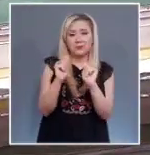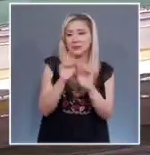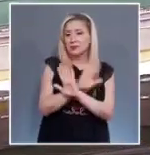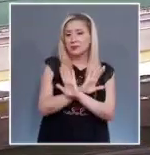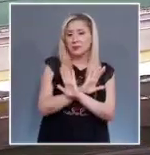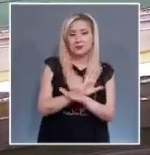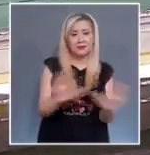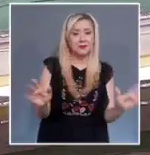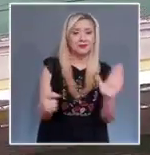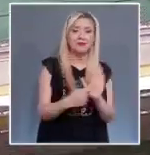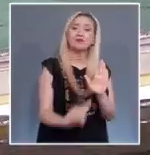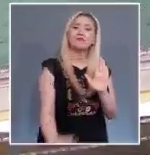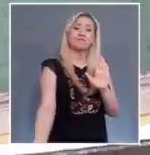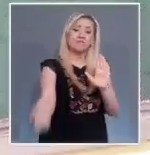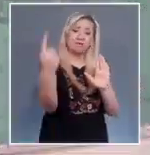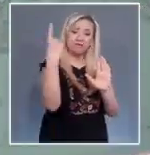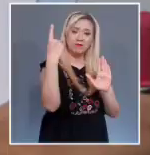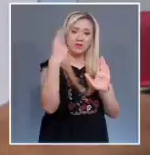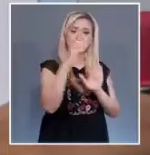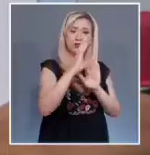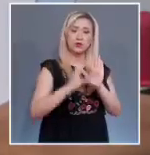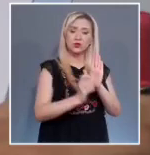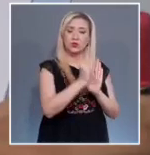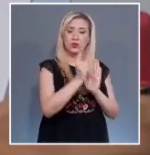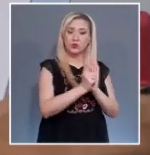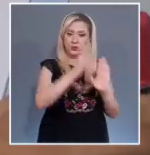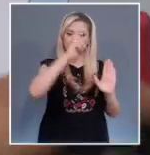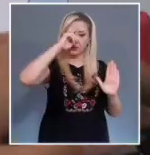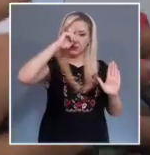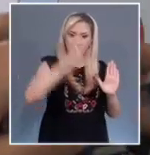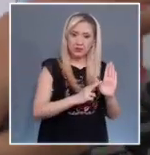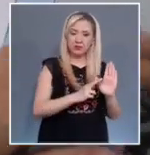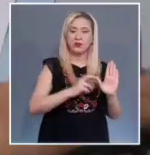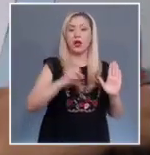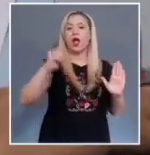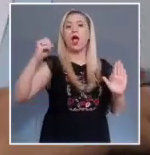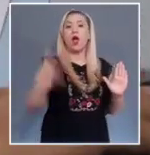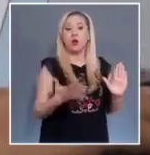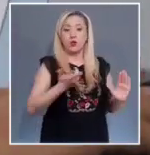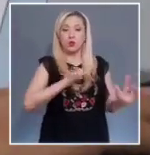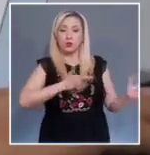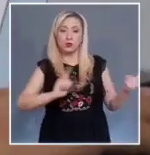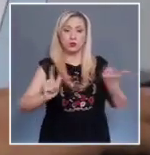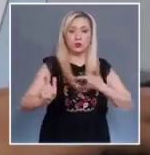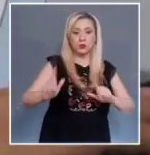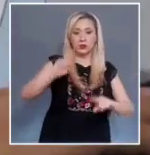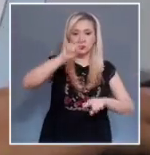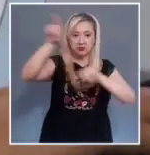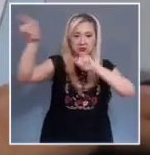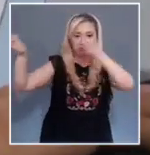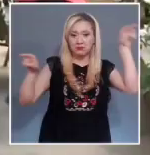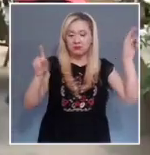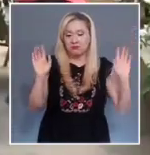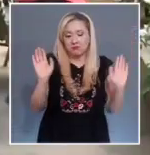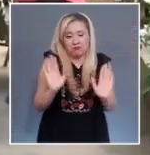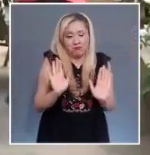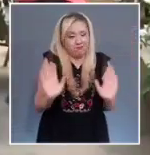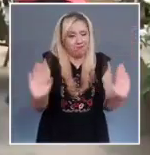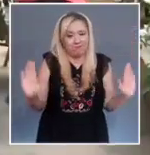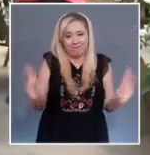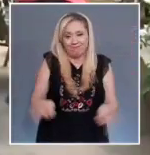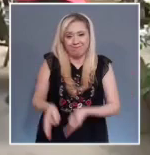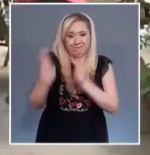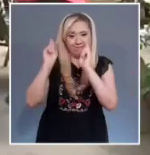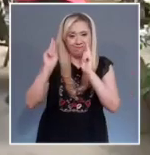jerarquía hacer que se respete, a pesar de que esto no le guste a los poderosos ni a las oligarquías partidistas. Así